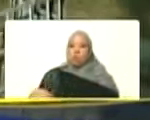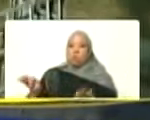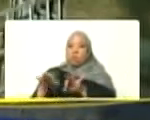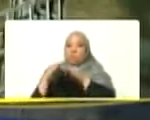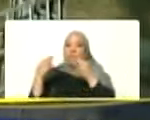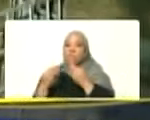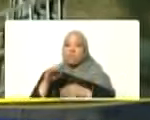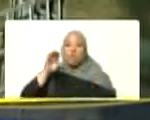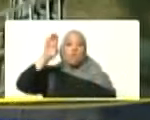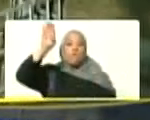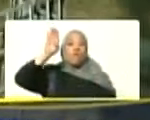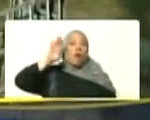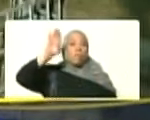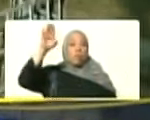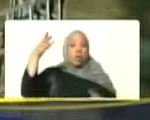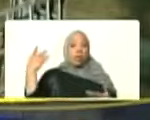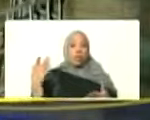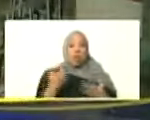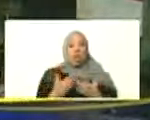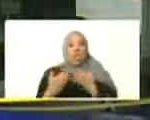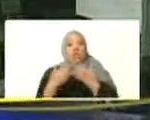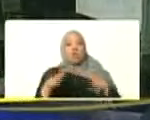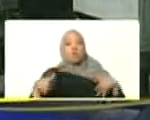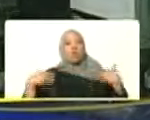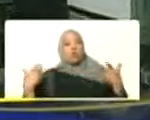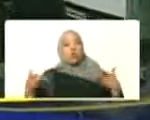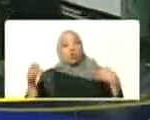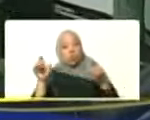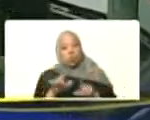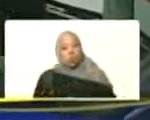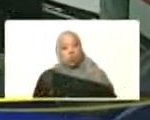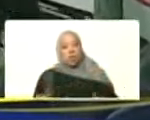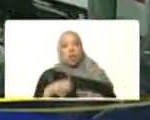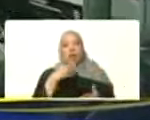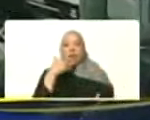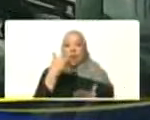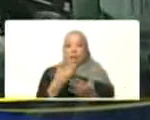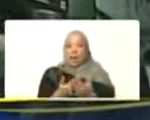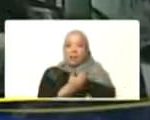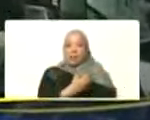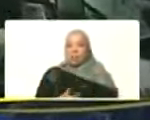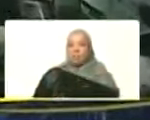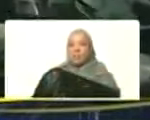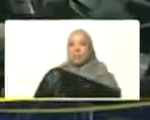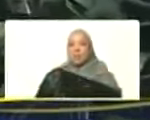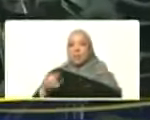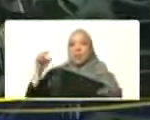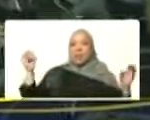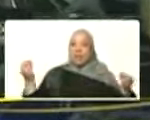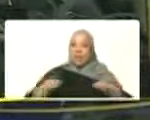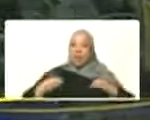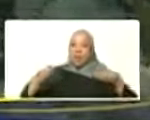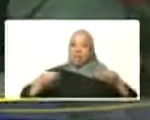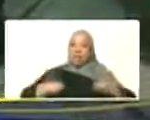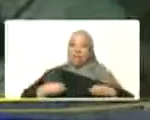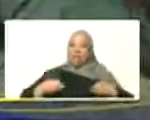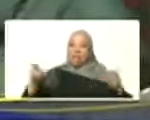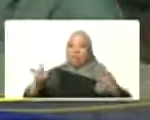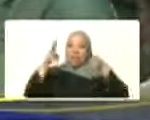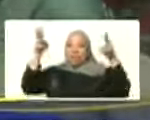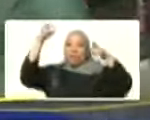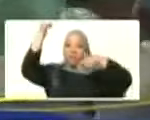futuras generaciones que aquí estudiarán y disfrutarán de estos espacios. Gracias, presidente, por su apoyo. ¡Que viva la revolución